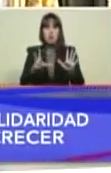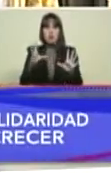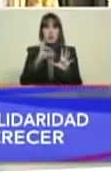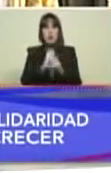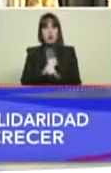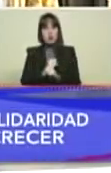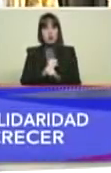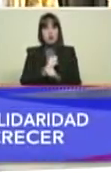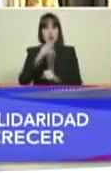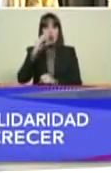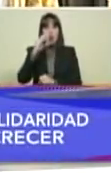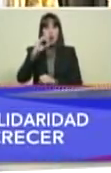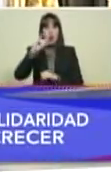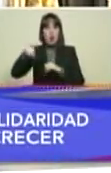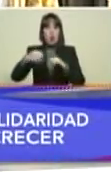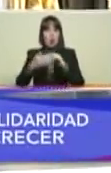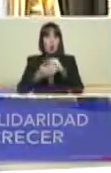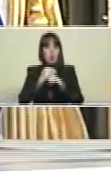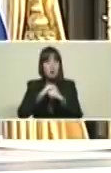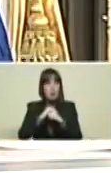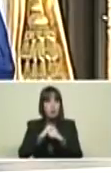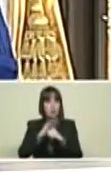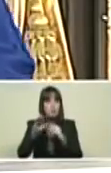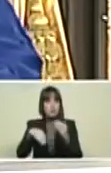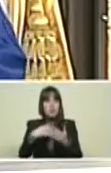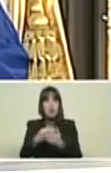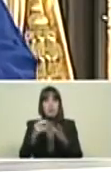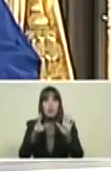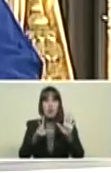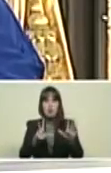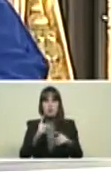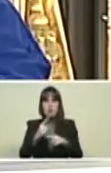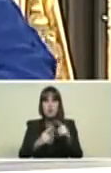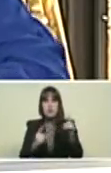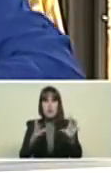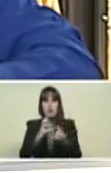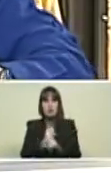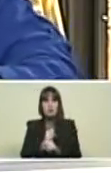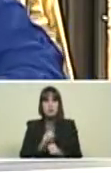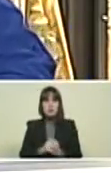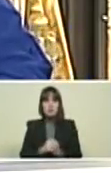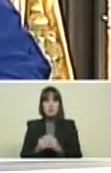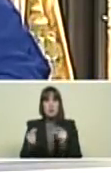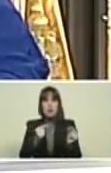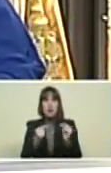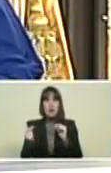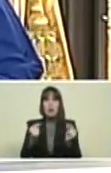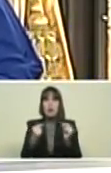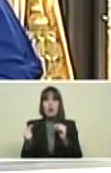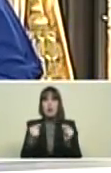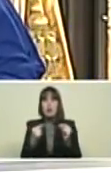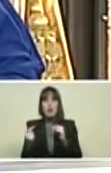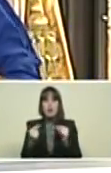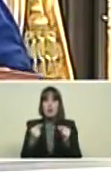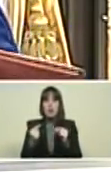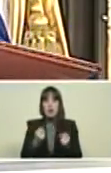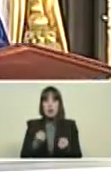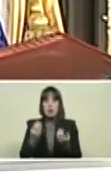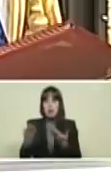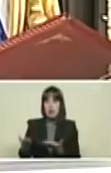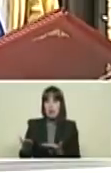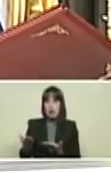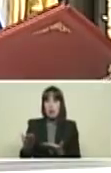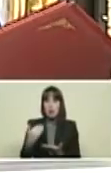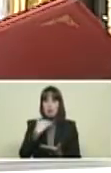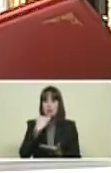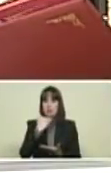Jorge Rodríguez, hasta las 8:30 de la noche, conversando. Me regaló, cuando iba saliendo